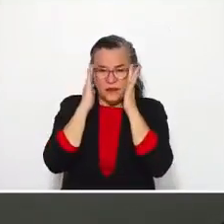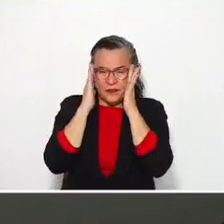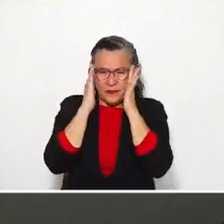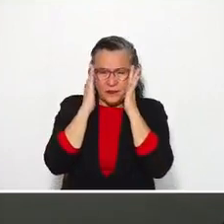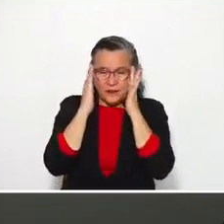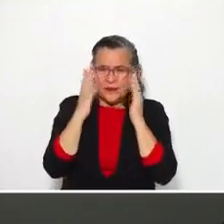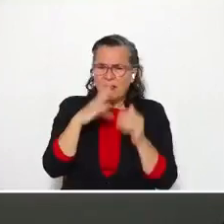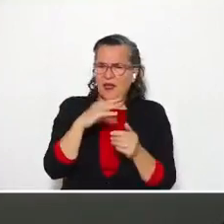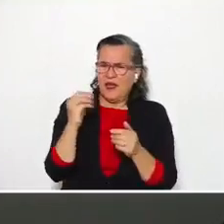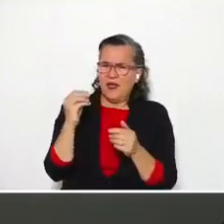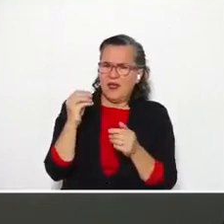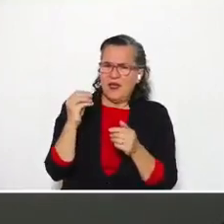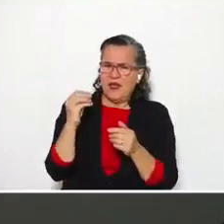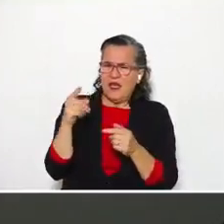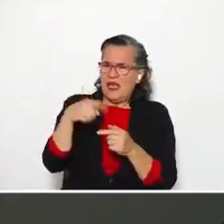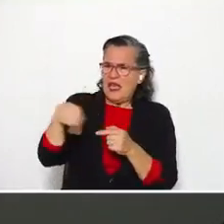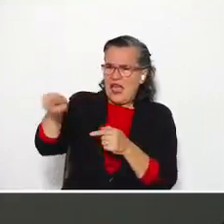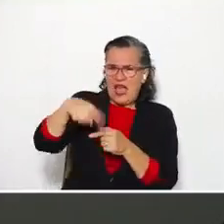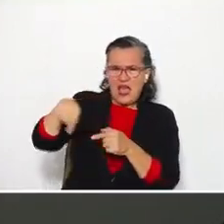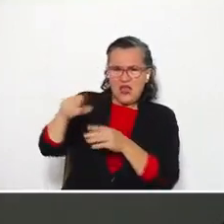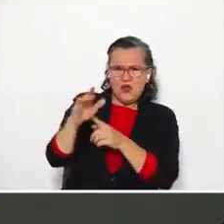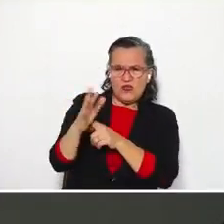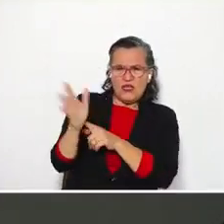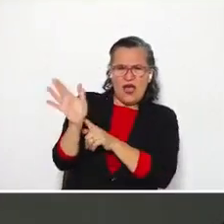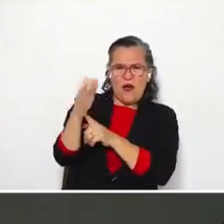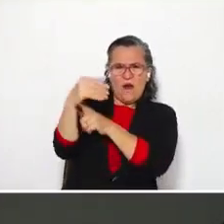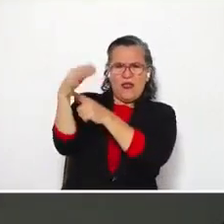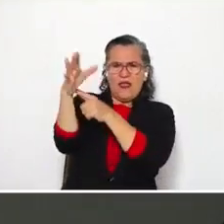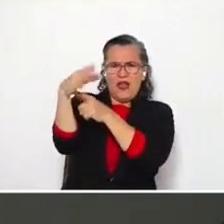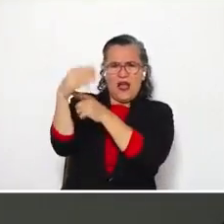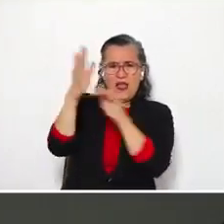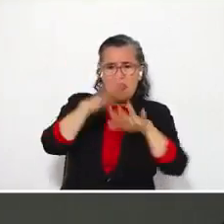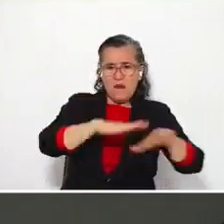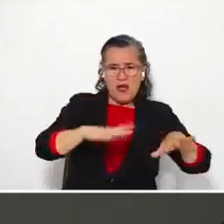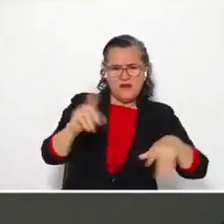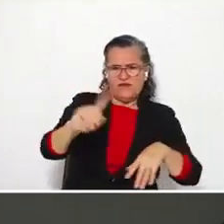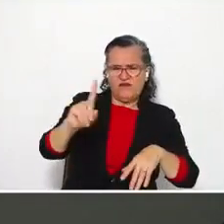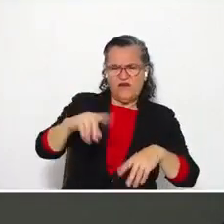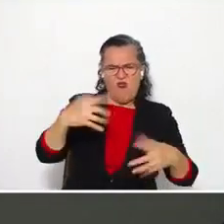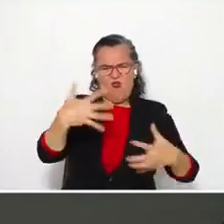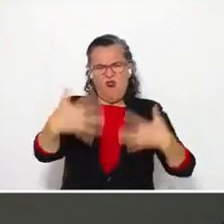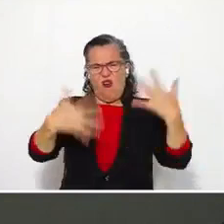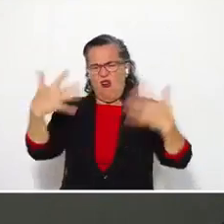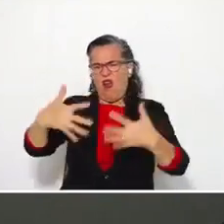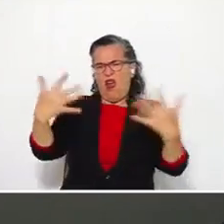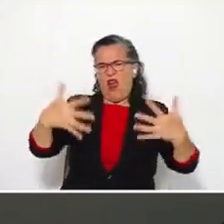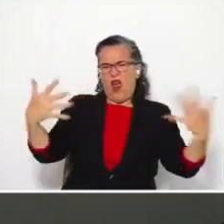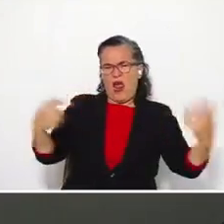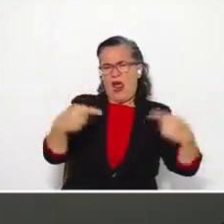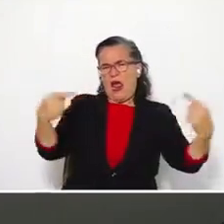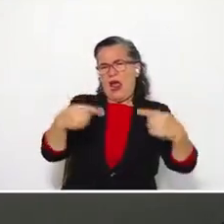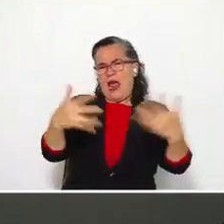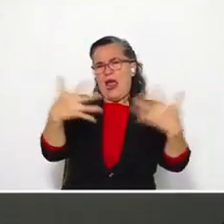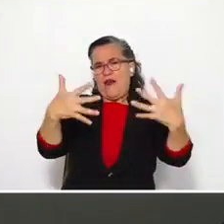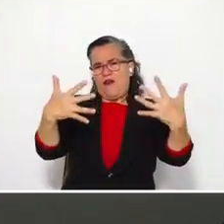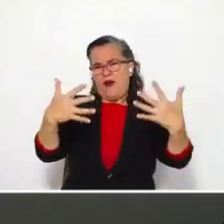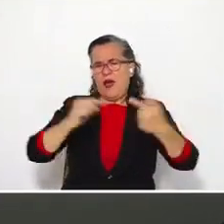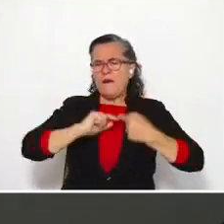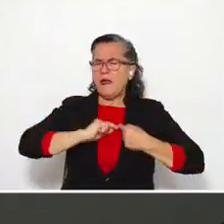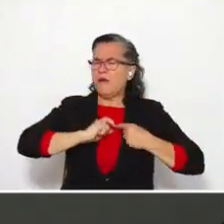y en vez de ser abanderados de paz, somos abanderados de la guerra. A mí me duele mucho hablar de esto